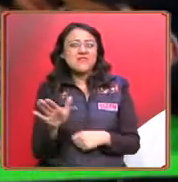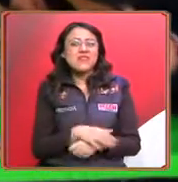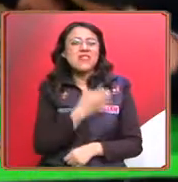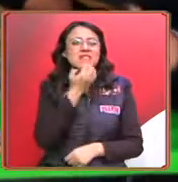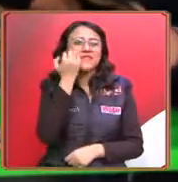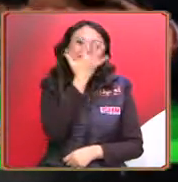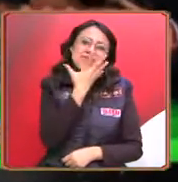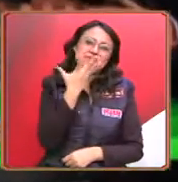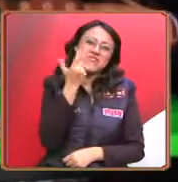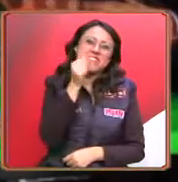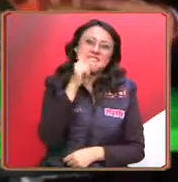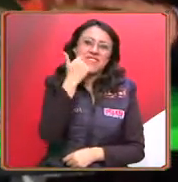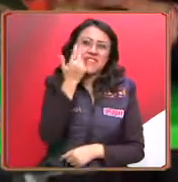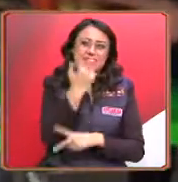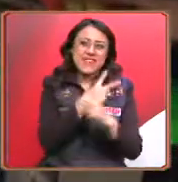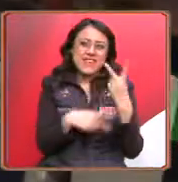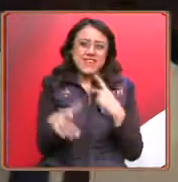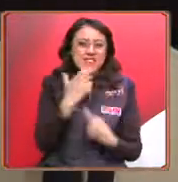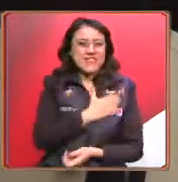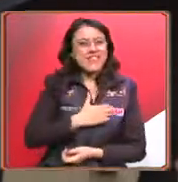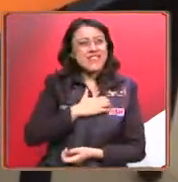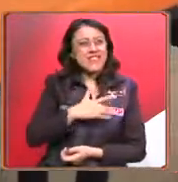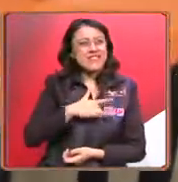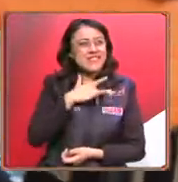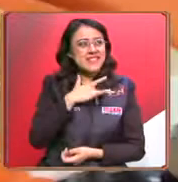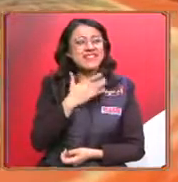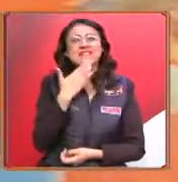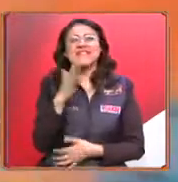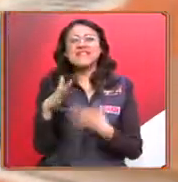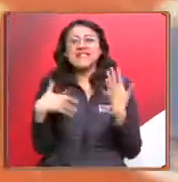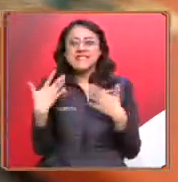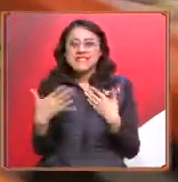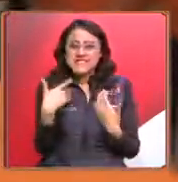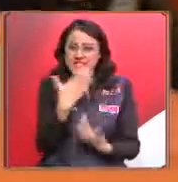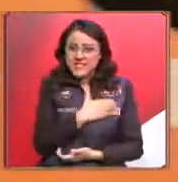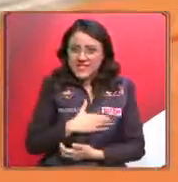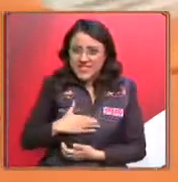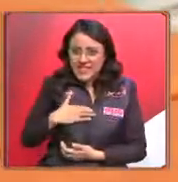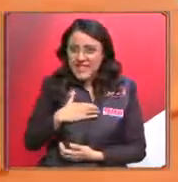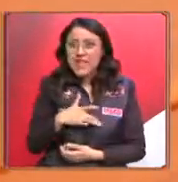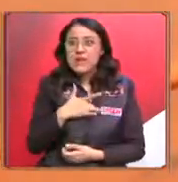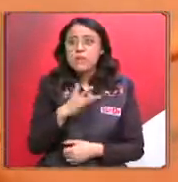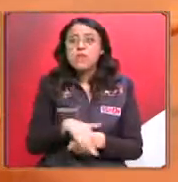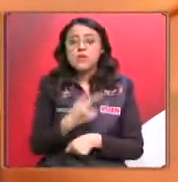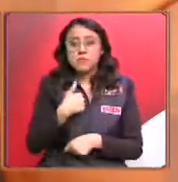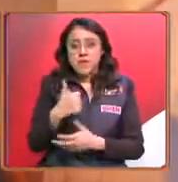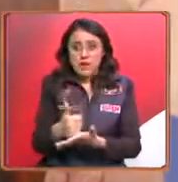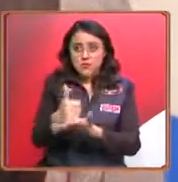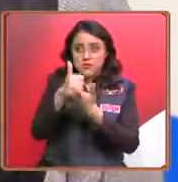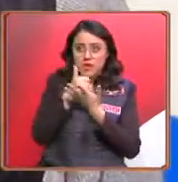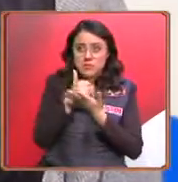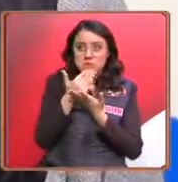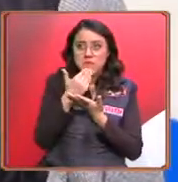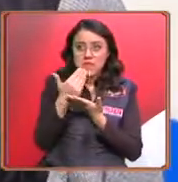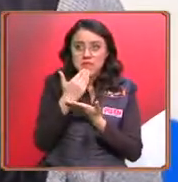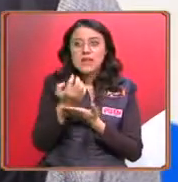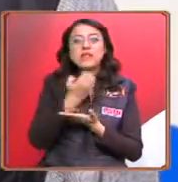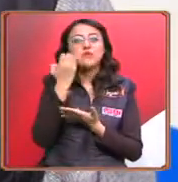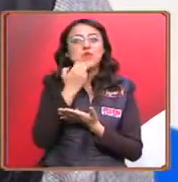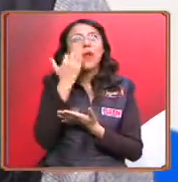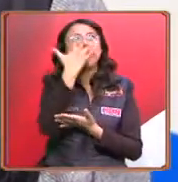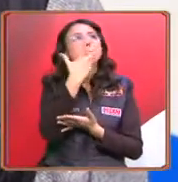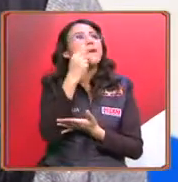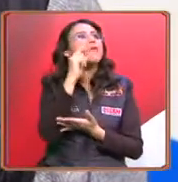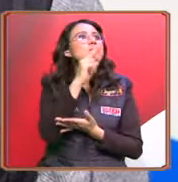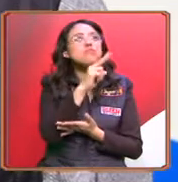muy bonita y voy a venir contento a estudiar. Estamos muy contentos de que pues, nos hayan ayudado a que la escuela se